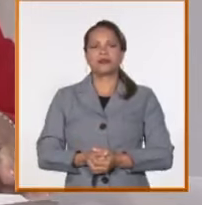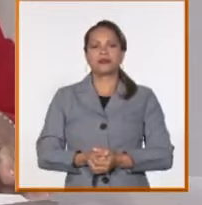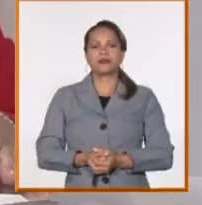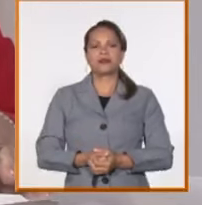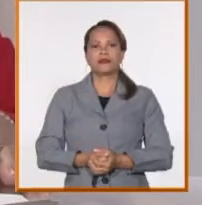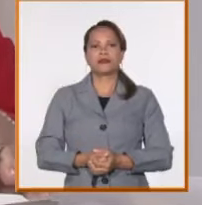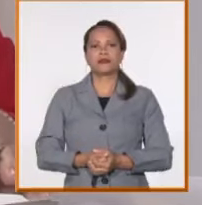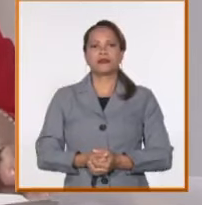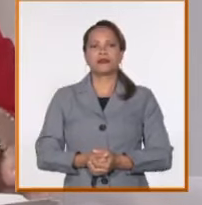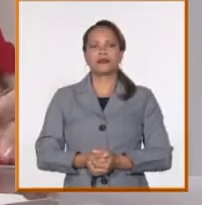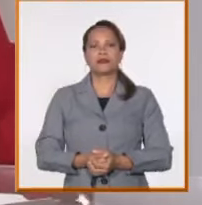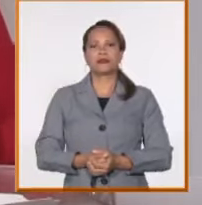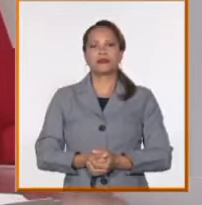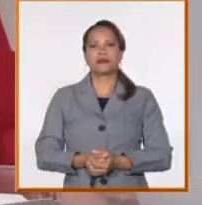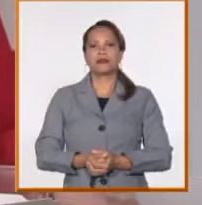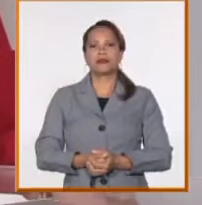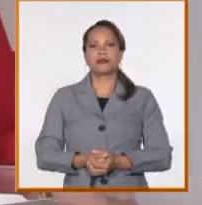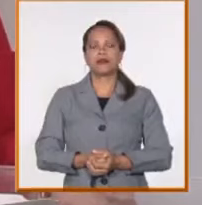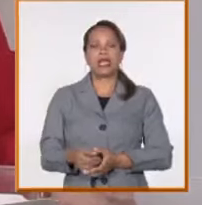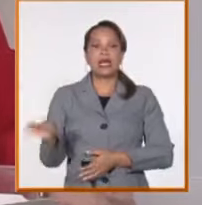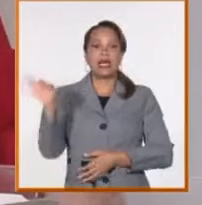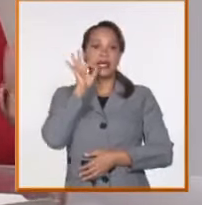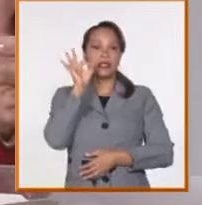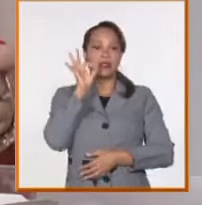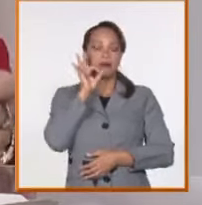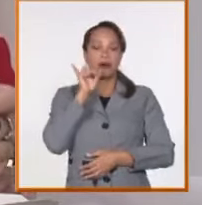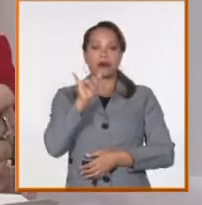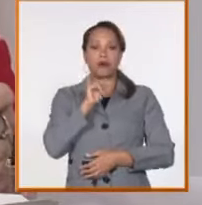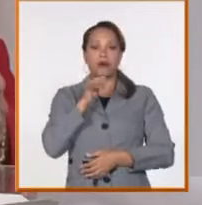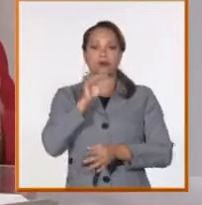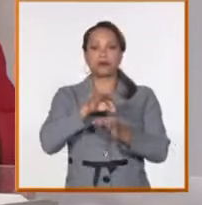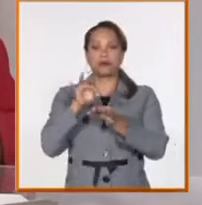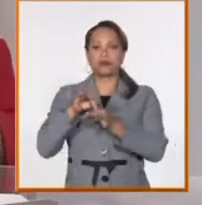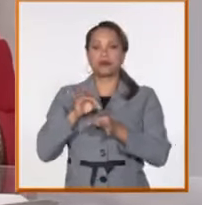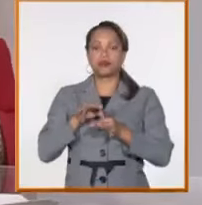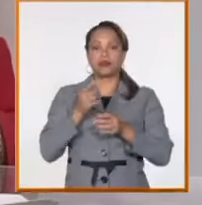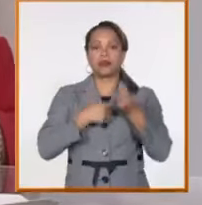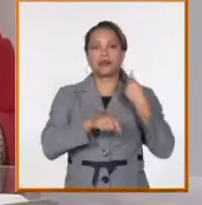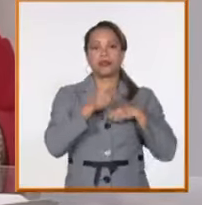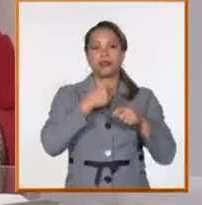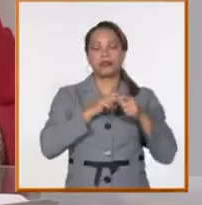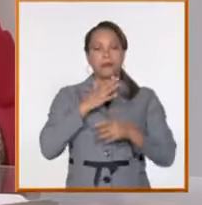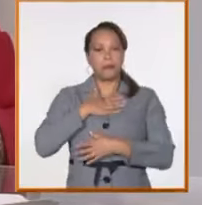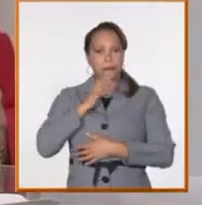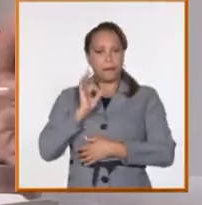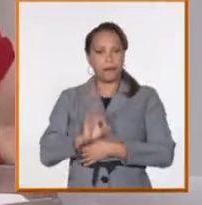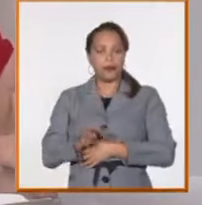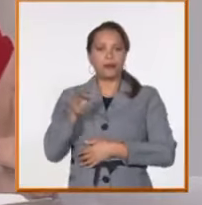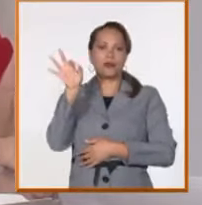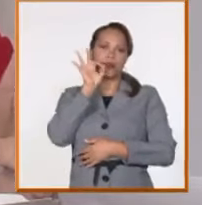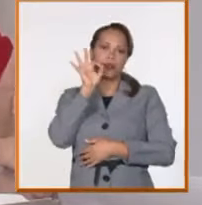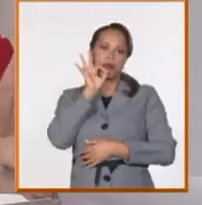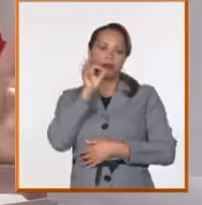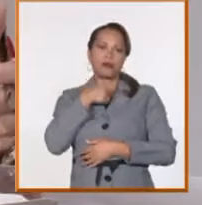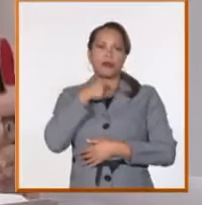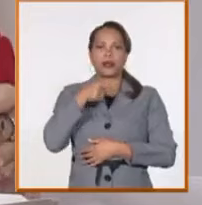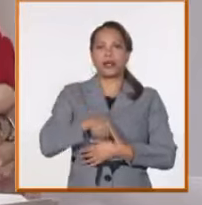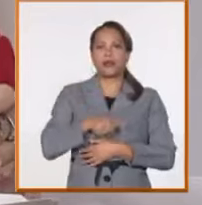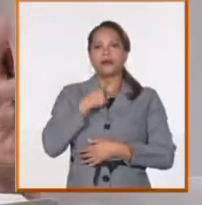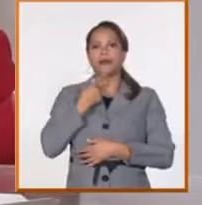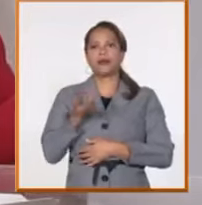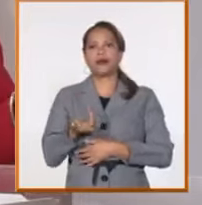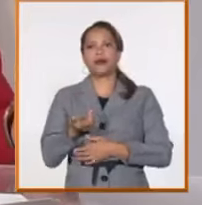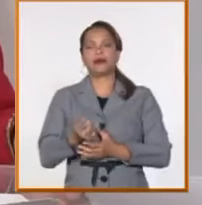industria acompaña el tabaco desde la cosecha del tabaco hasta la exportación del propio tabaco eh ejemplos como los